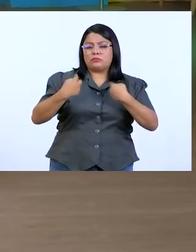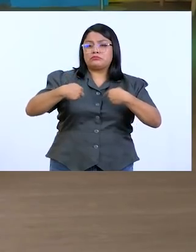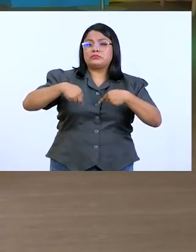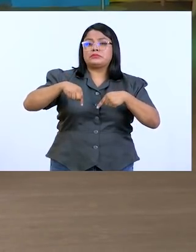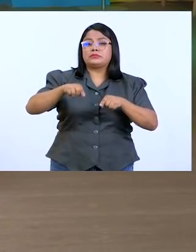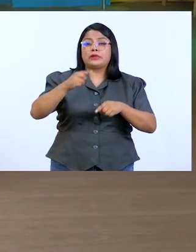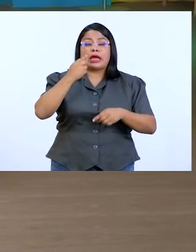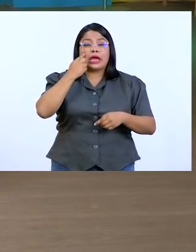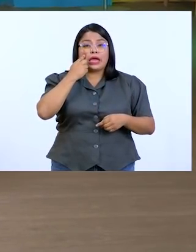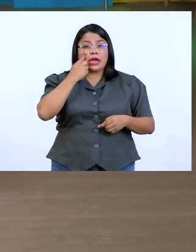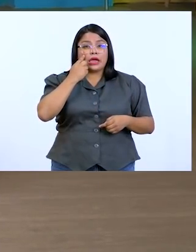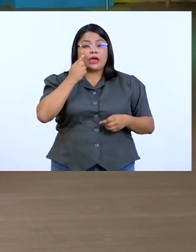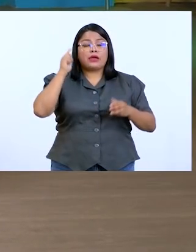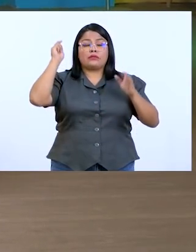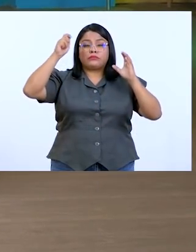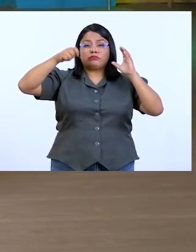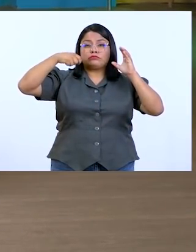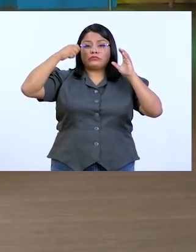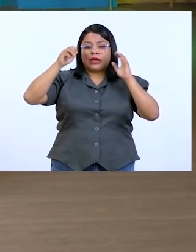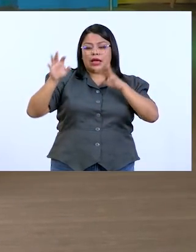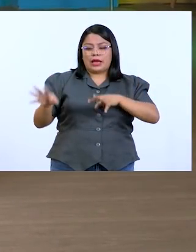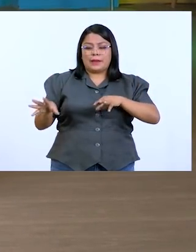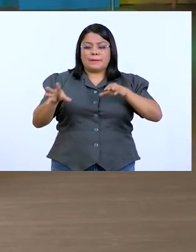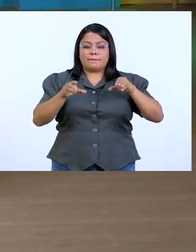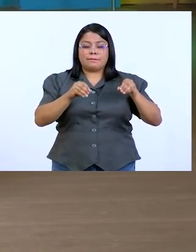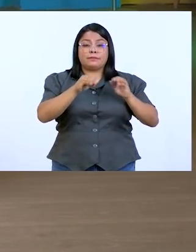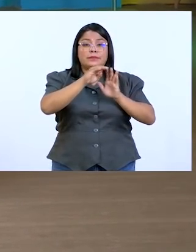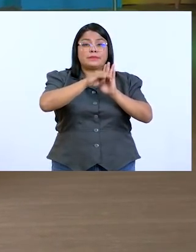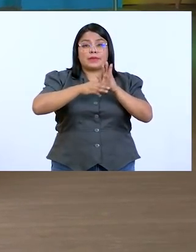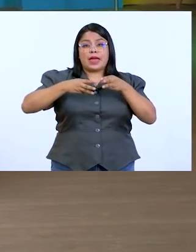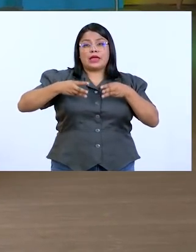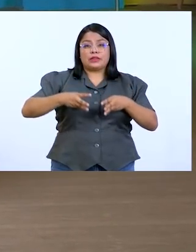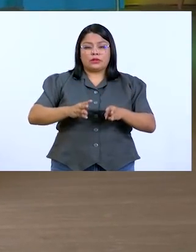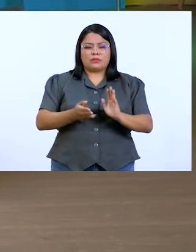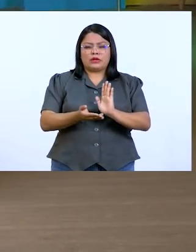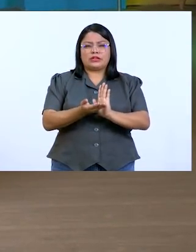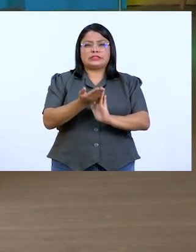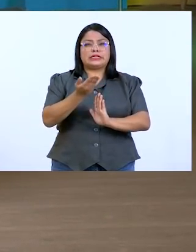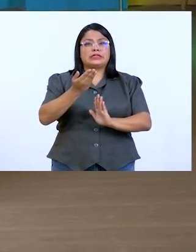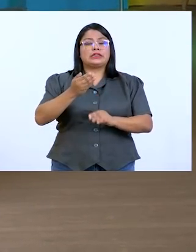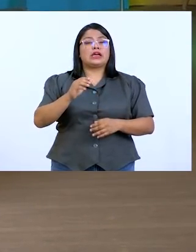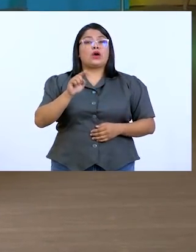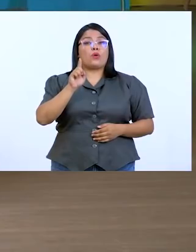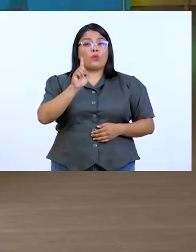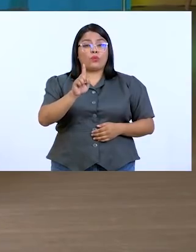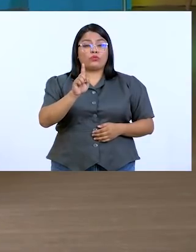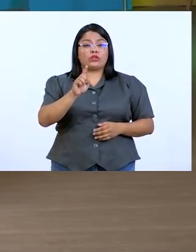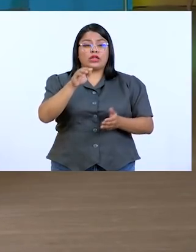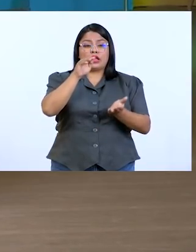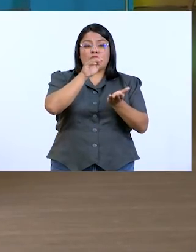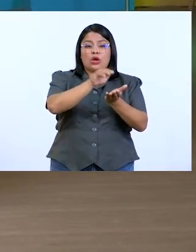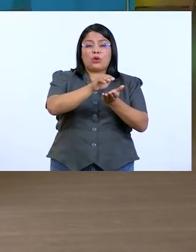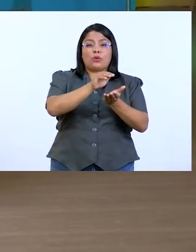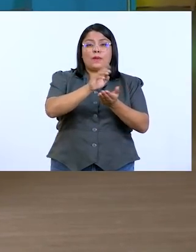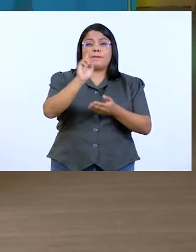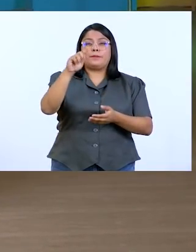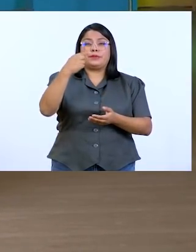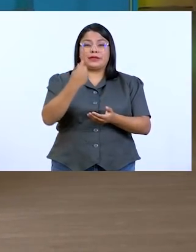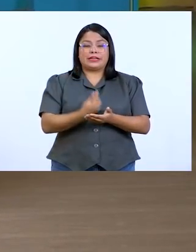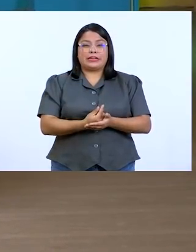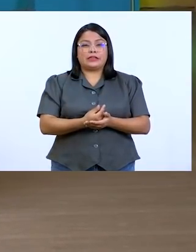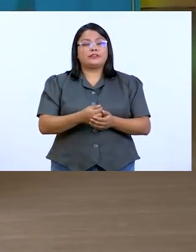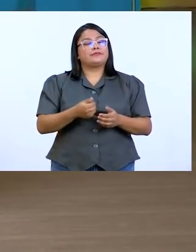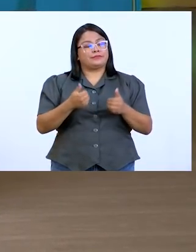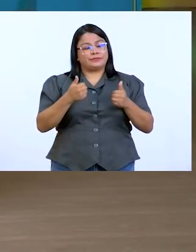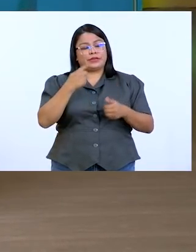si a continuación vemos un segmento donde aplicaremos la guía metodológica para el desarrollo de una de las secciones de unidad de